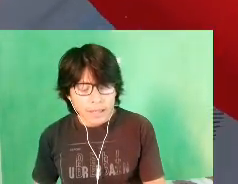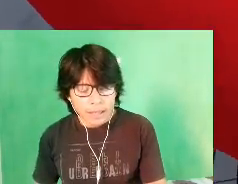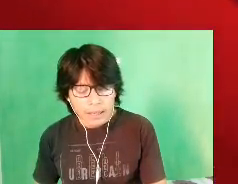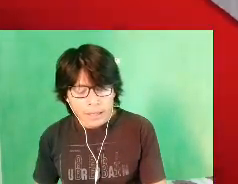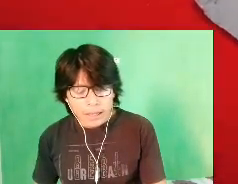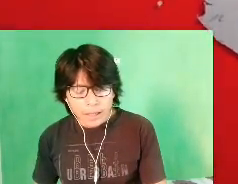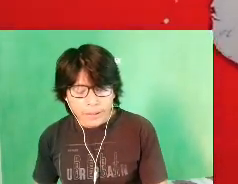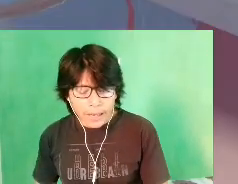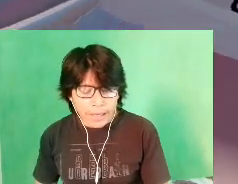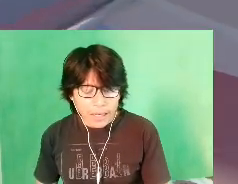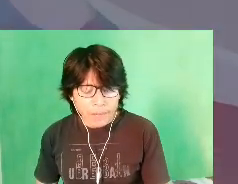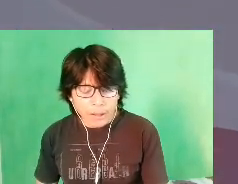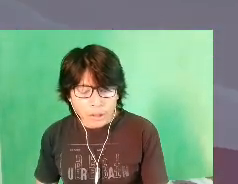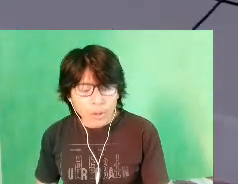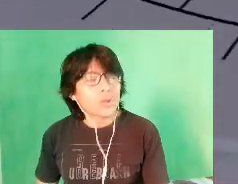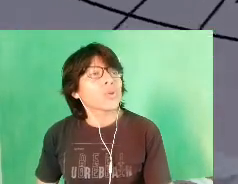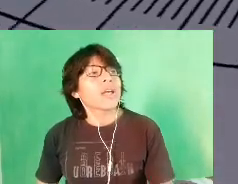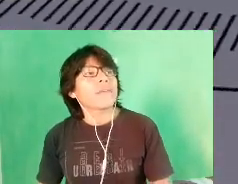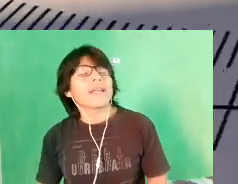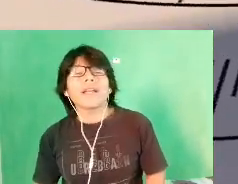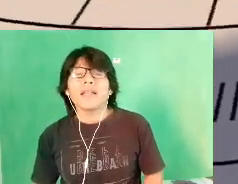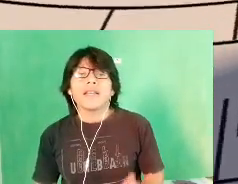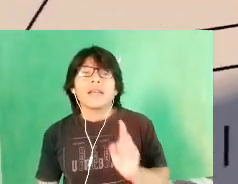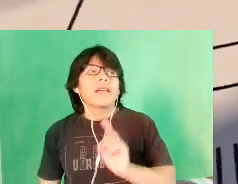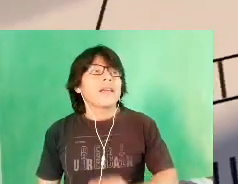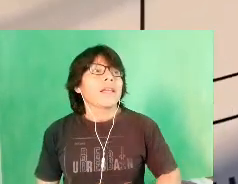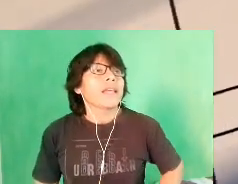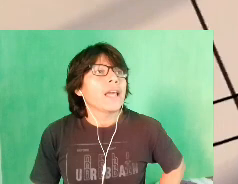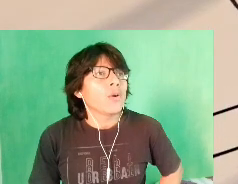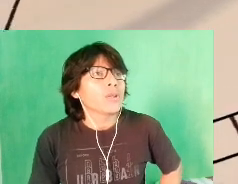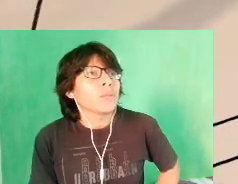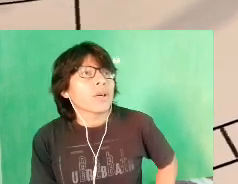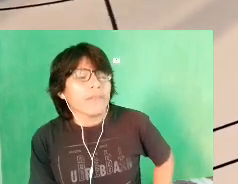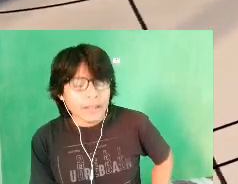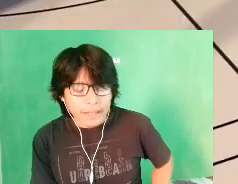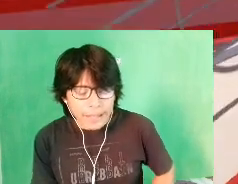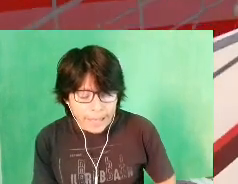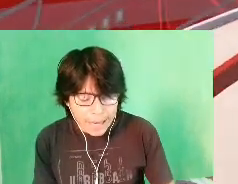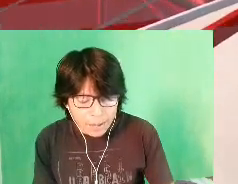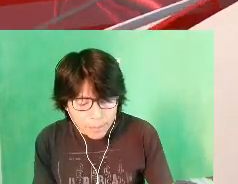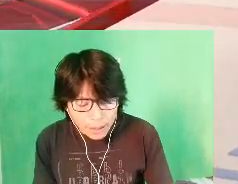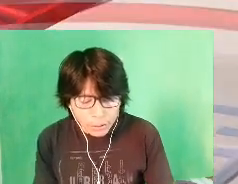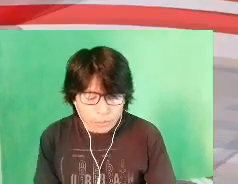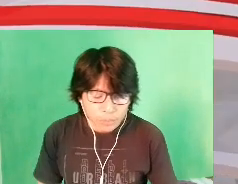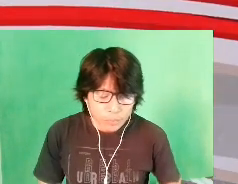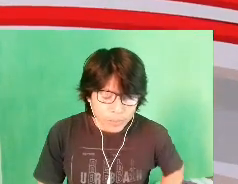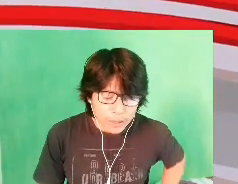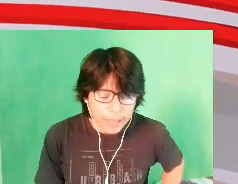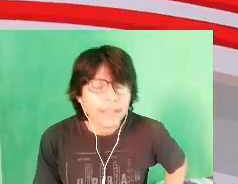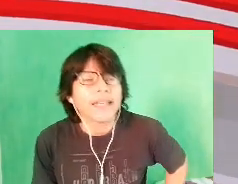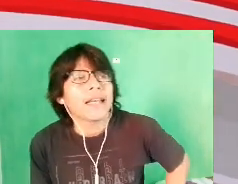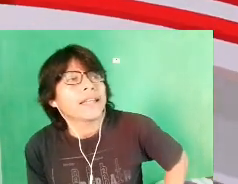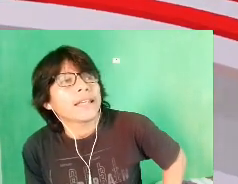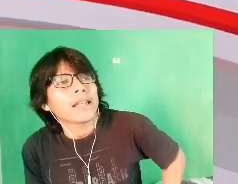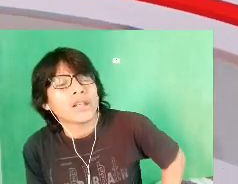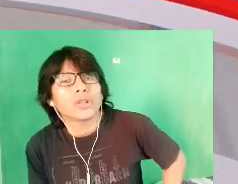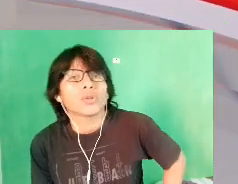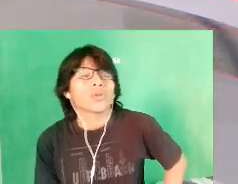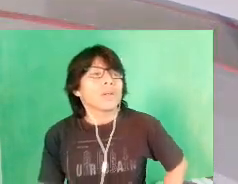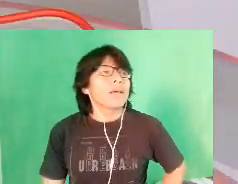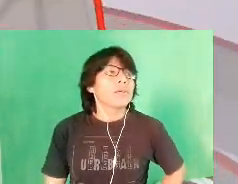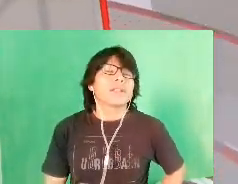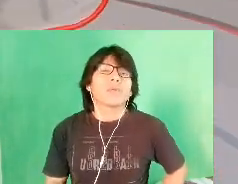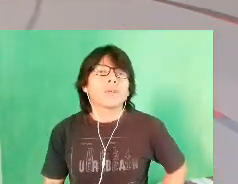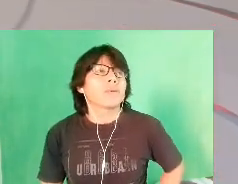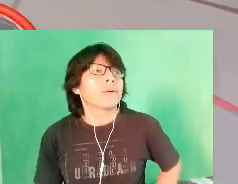abril, de ahí el 28 de abril, y el último que va a ser en mayo, que es el día